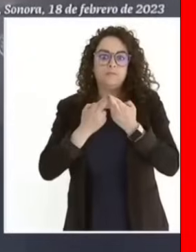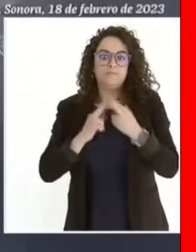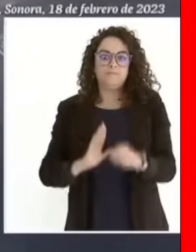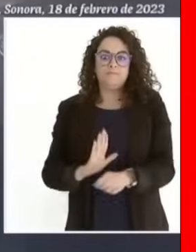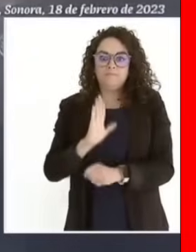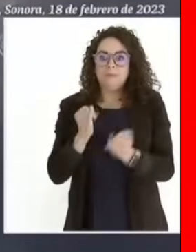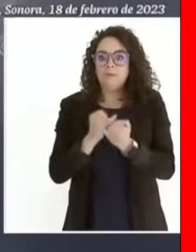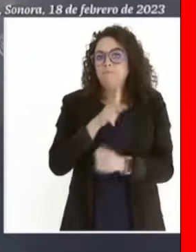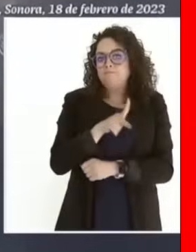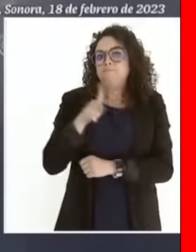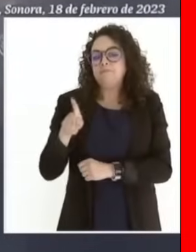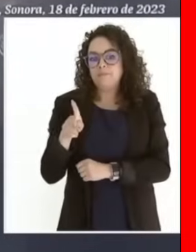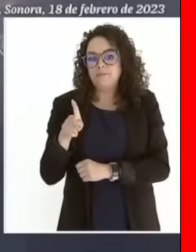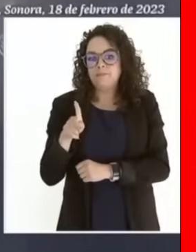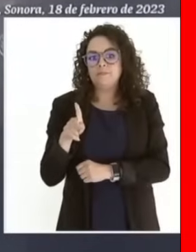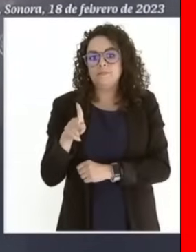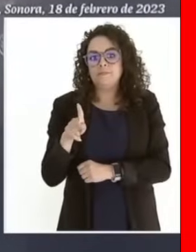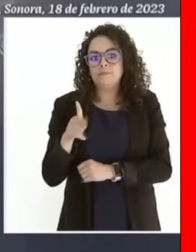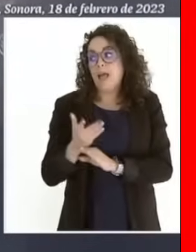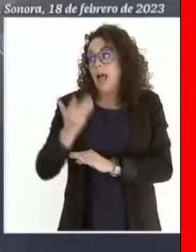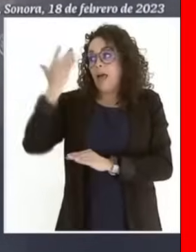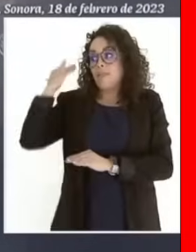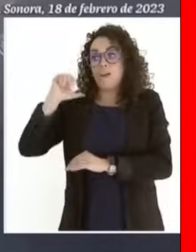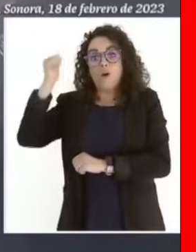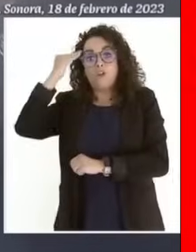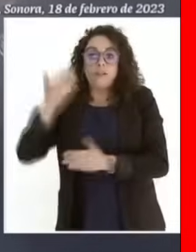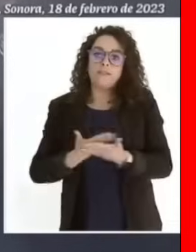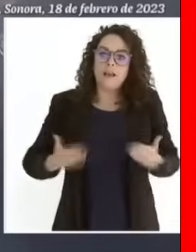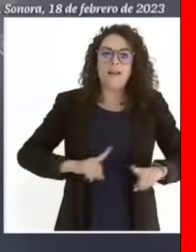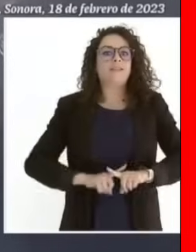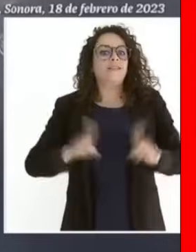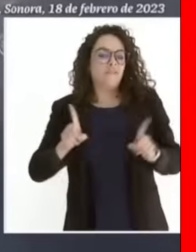en otro tiempo es